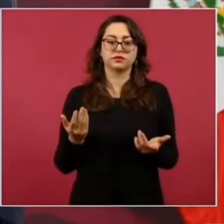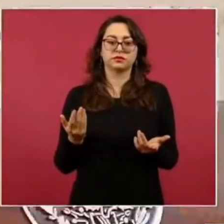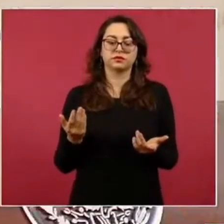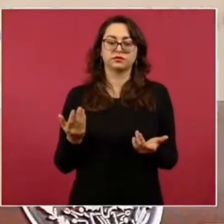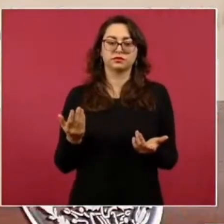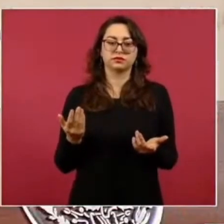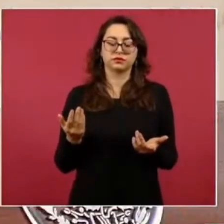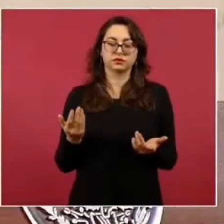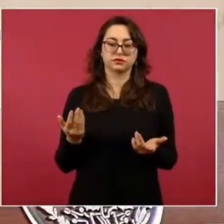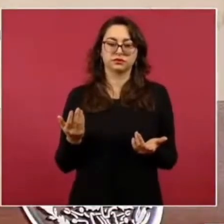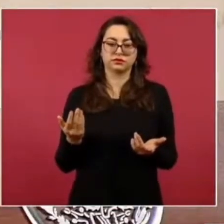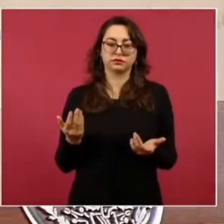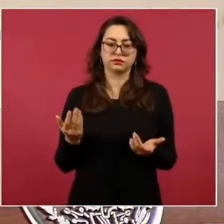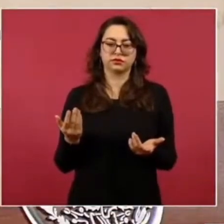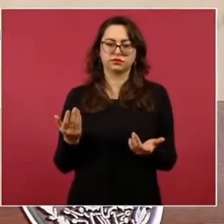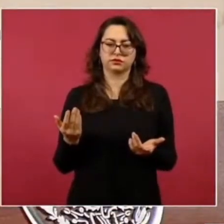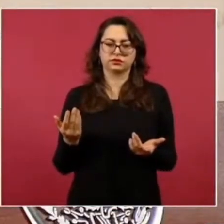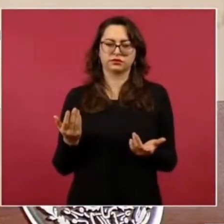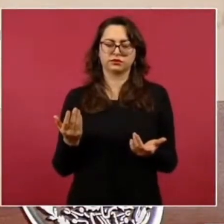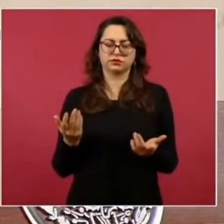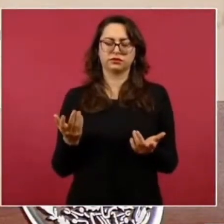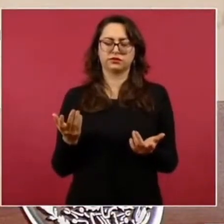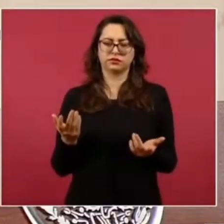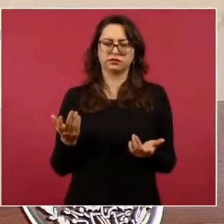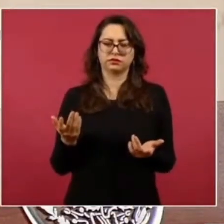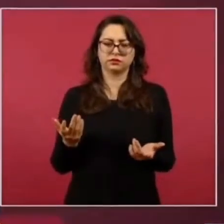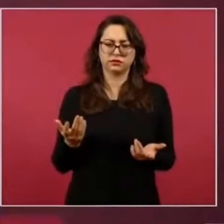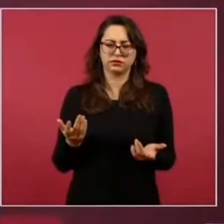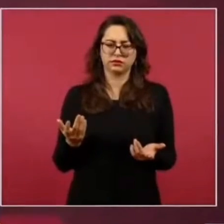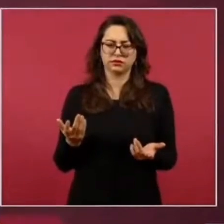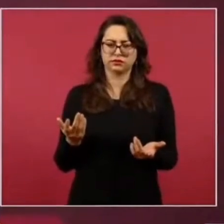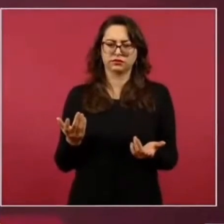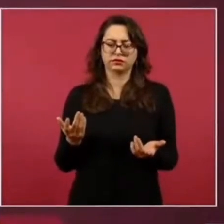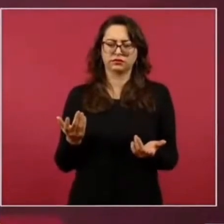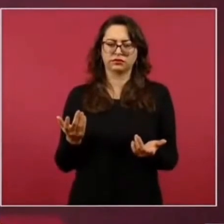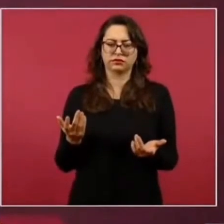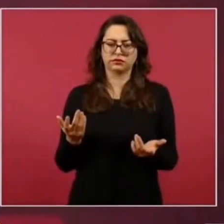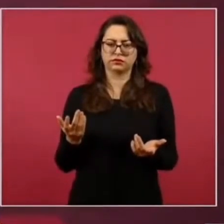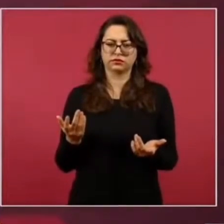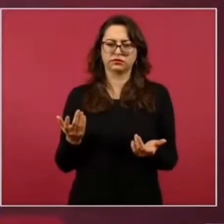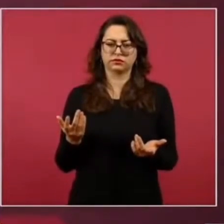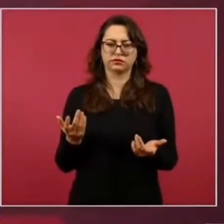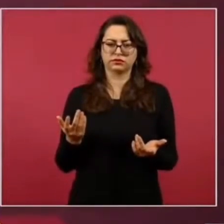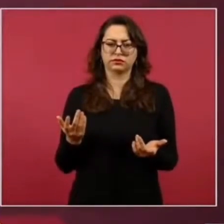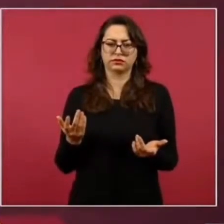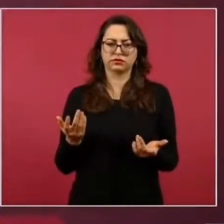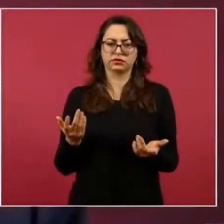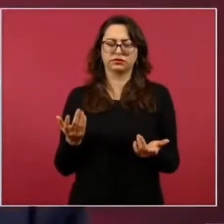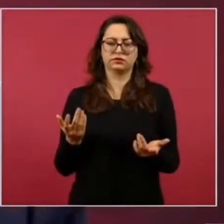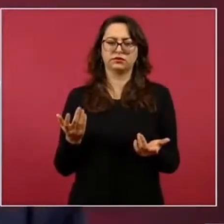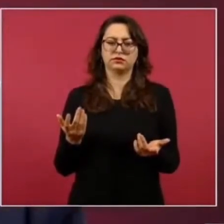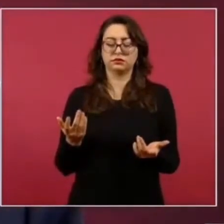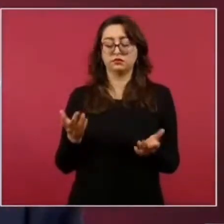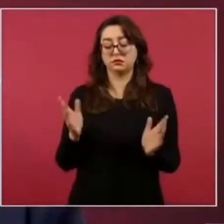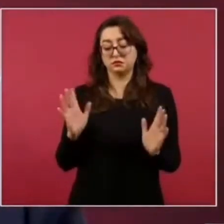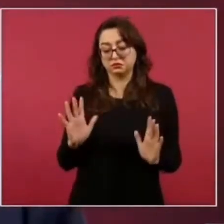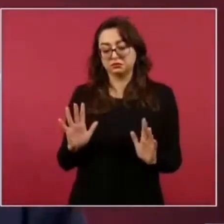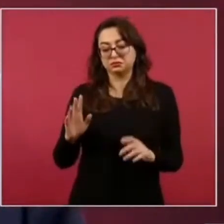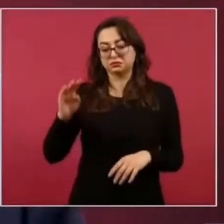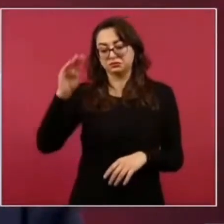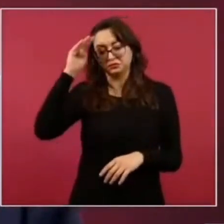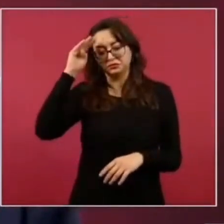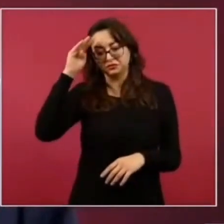tanta necesidad de trabajo en industria de la construcción, por